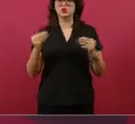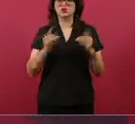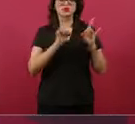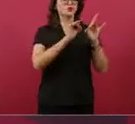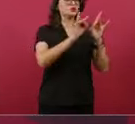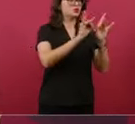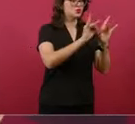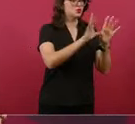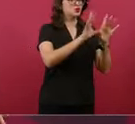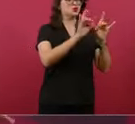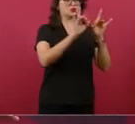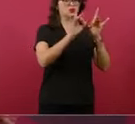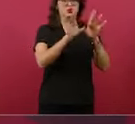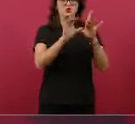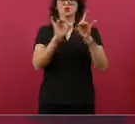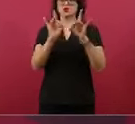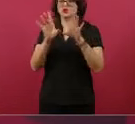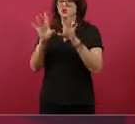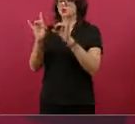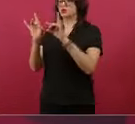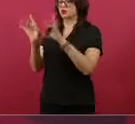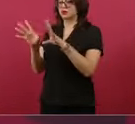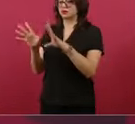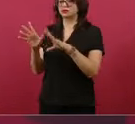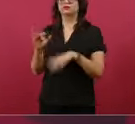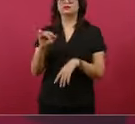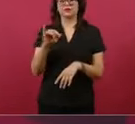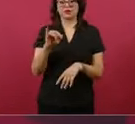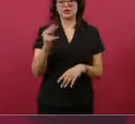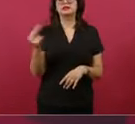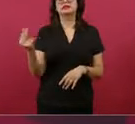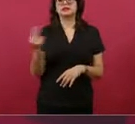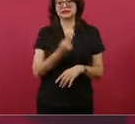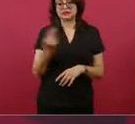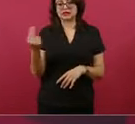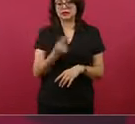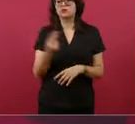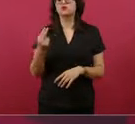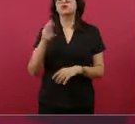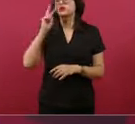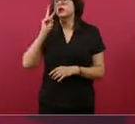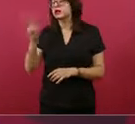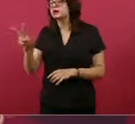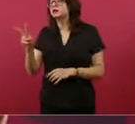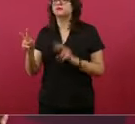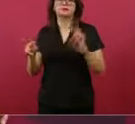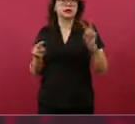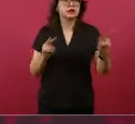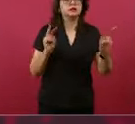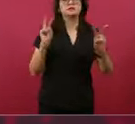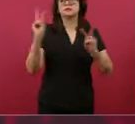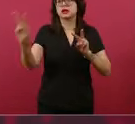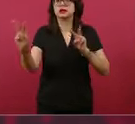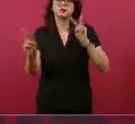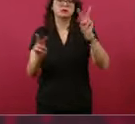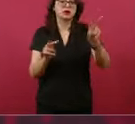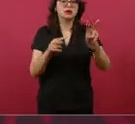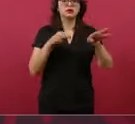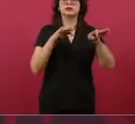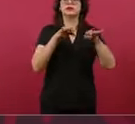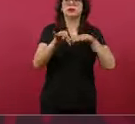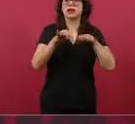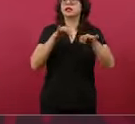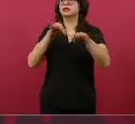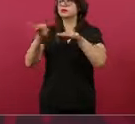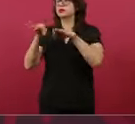Entonces, sí vamos a abrir una mesa en donde hay más injusticias. Por ejemplo, no se sabe